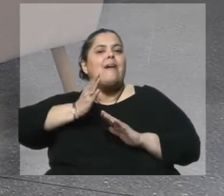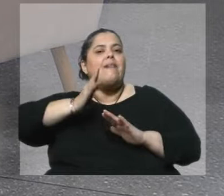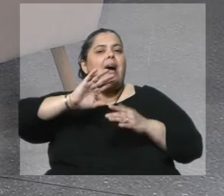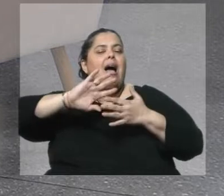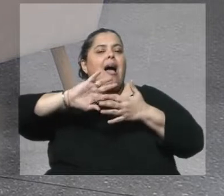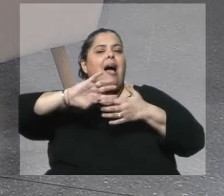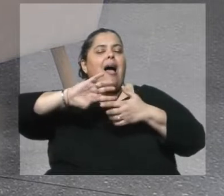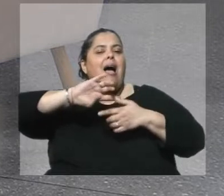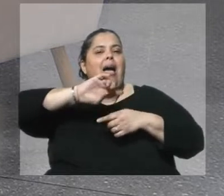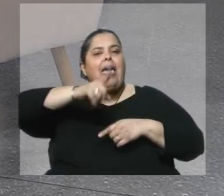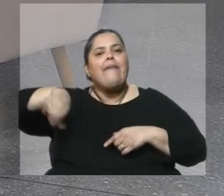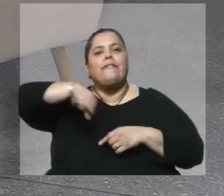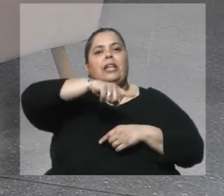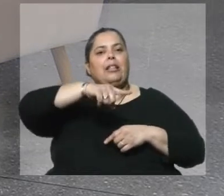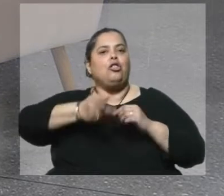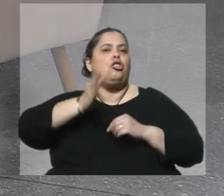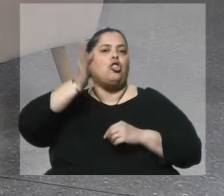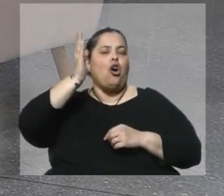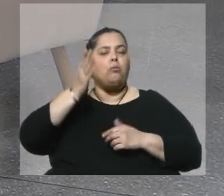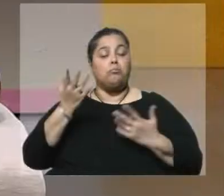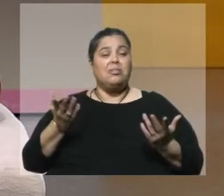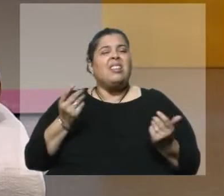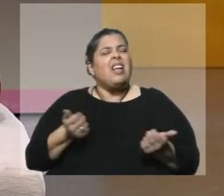¿Qué estabas haciendo en ese momento? Y eso es un poco